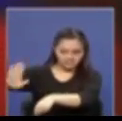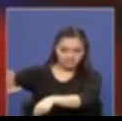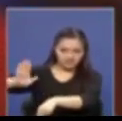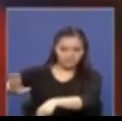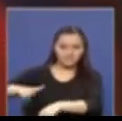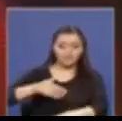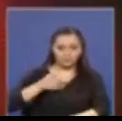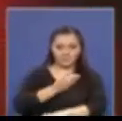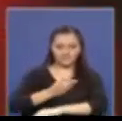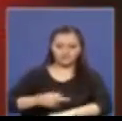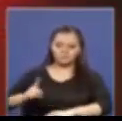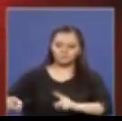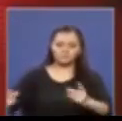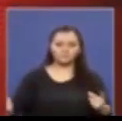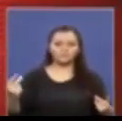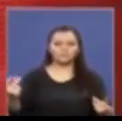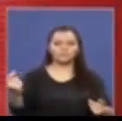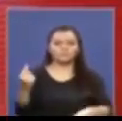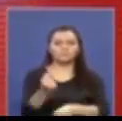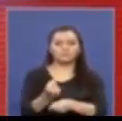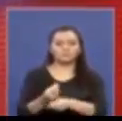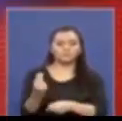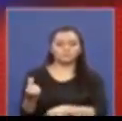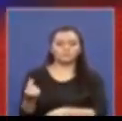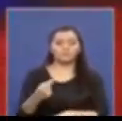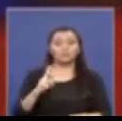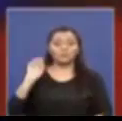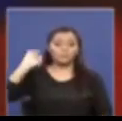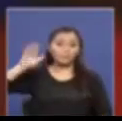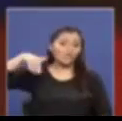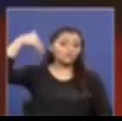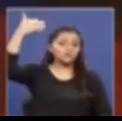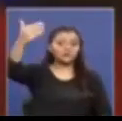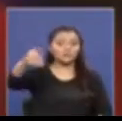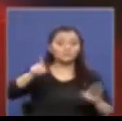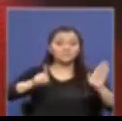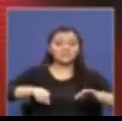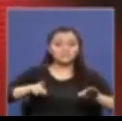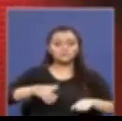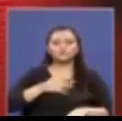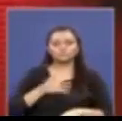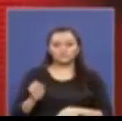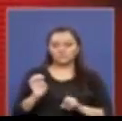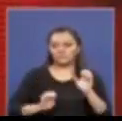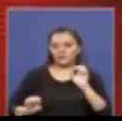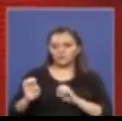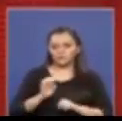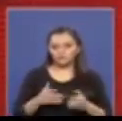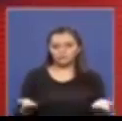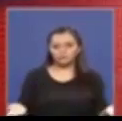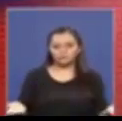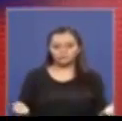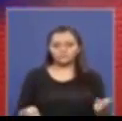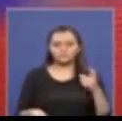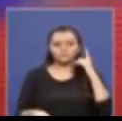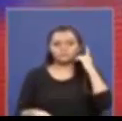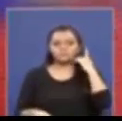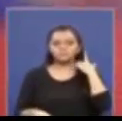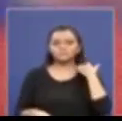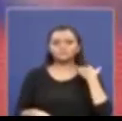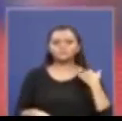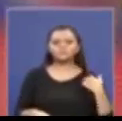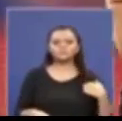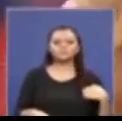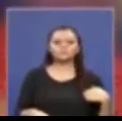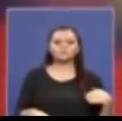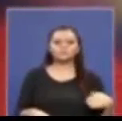estos 2 años muchísimo. Y en 6 meses más tendremos la siguiente reunión para el correspondiente seguimiento. Aquí un